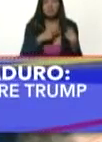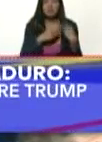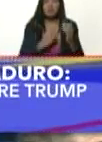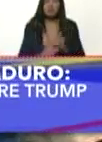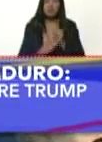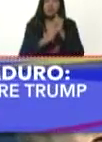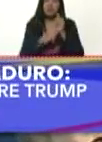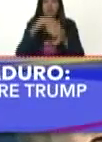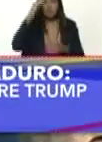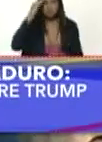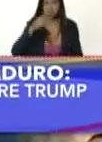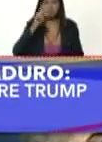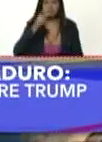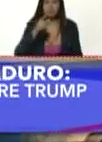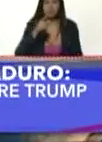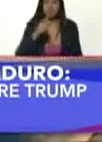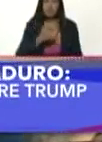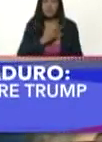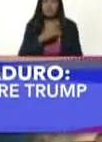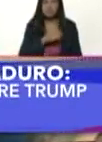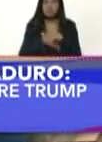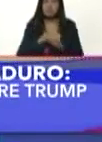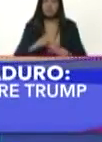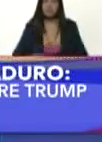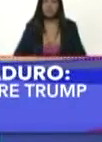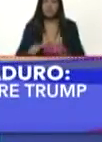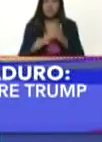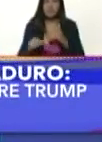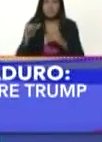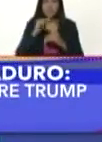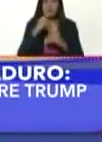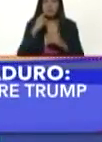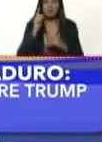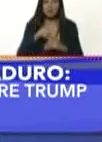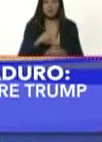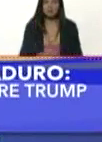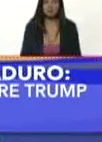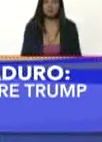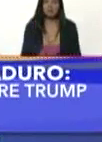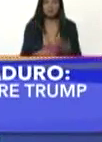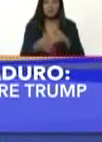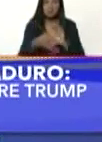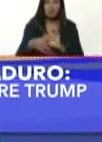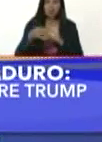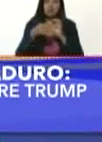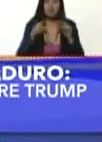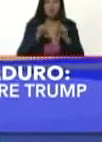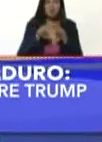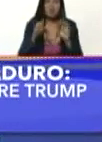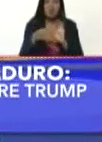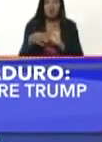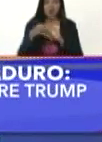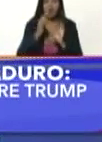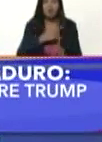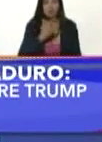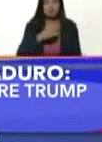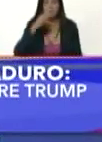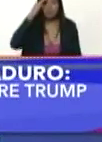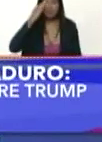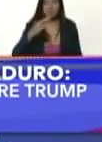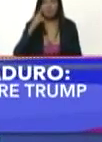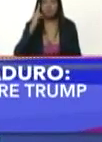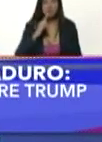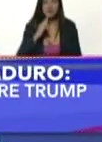Nacional de la Fuerza Armada Nacional Bolivariana. Yo diría más, vamos a unir la Universidad Militar Bolivariana de